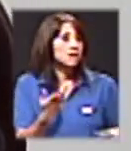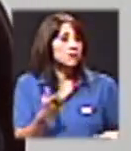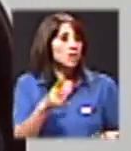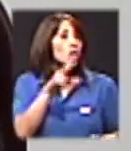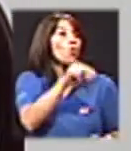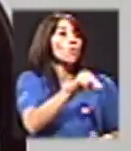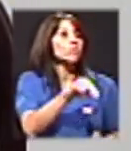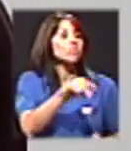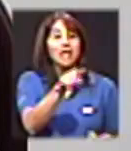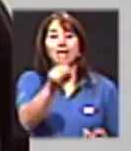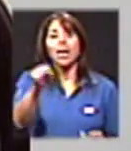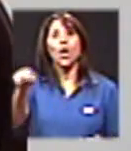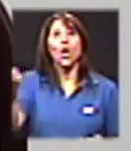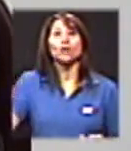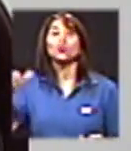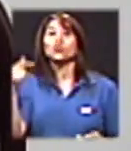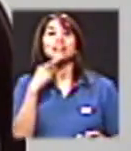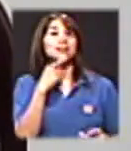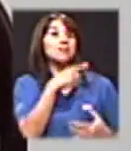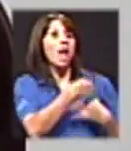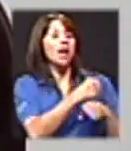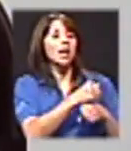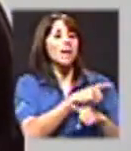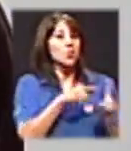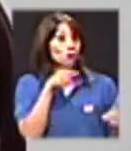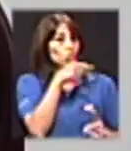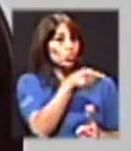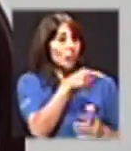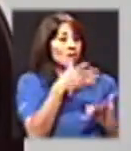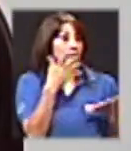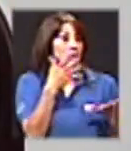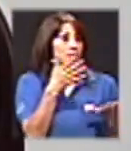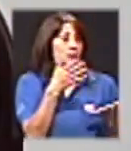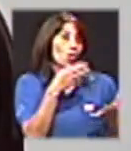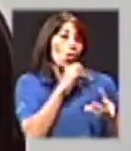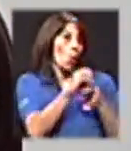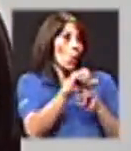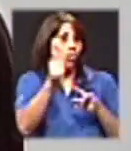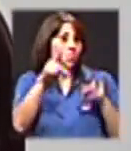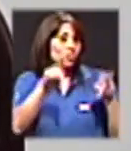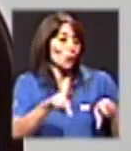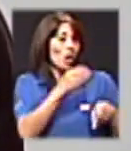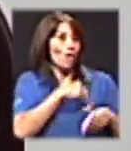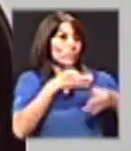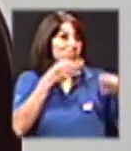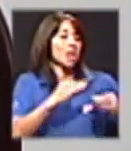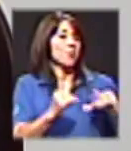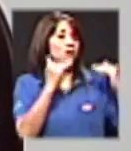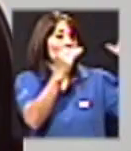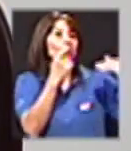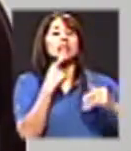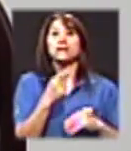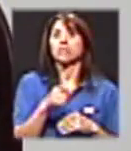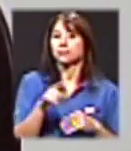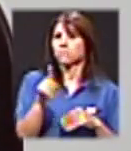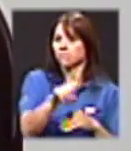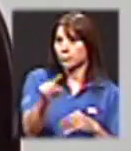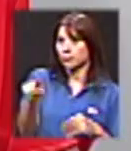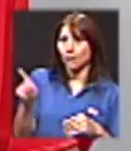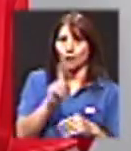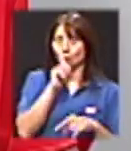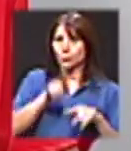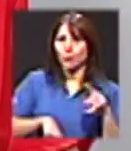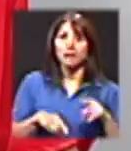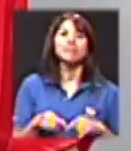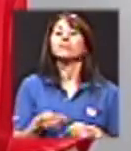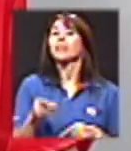demás dicen haga. Usted, bueno, el oficial mayor, quien fuera que sea, es el que dice esto no se puede, esto no. O sea, esto... manejas